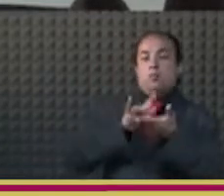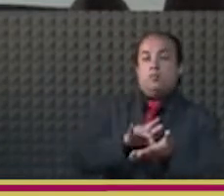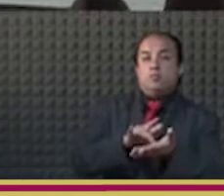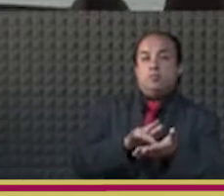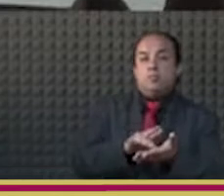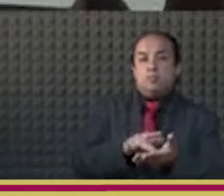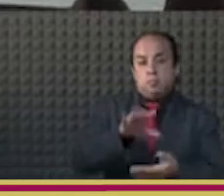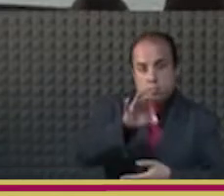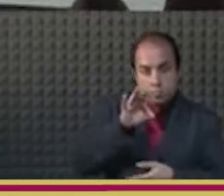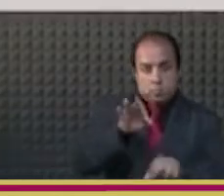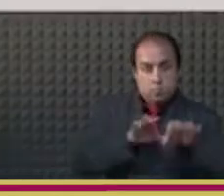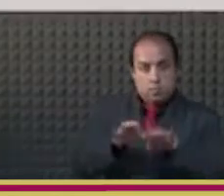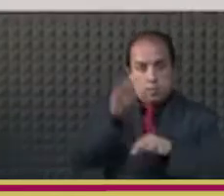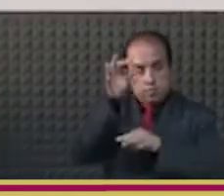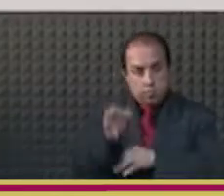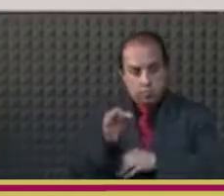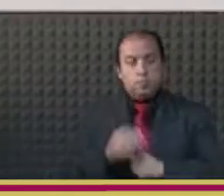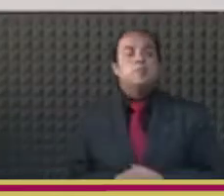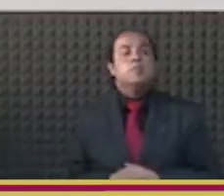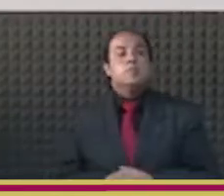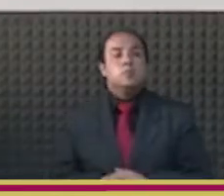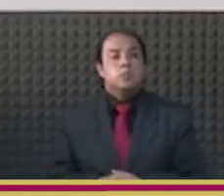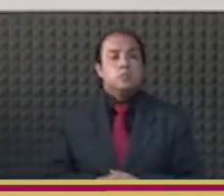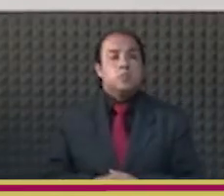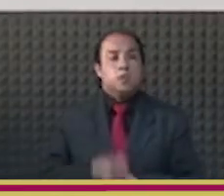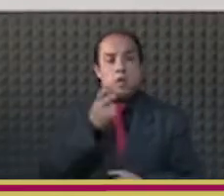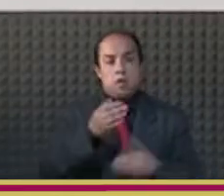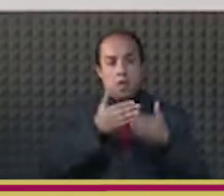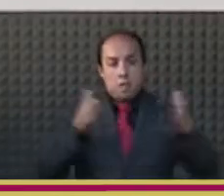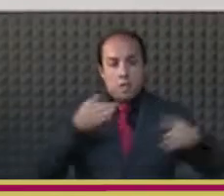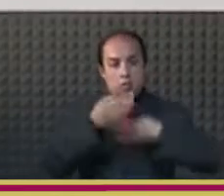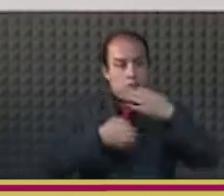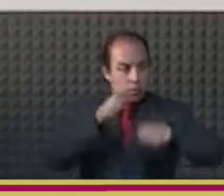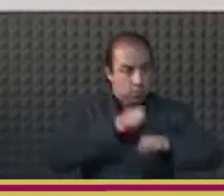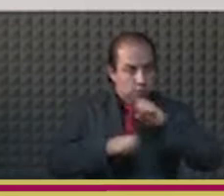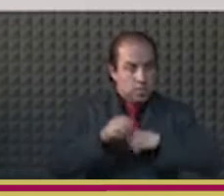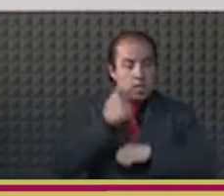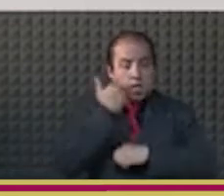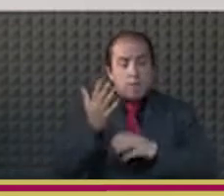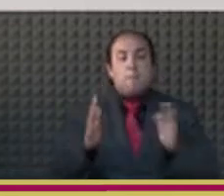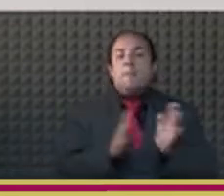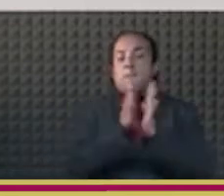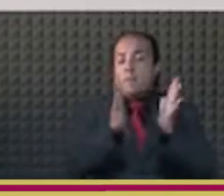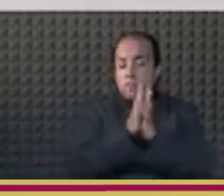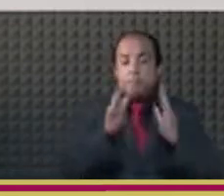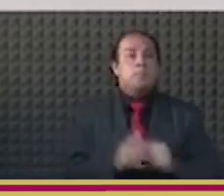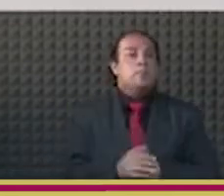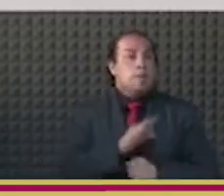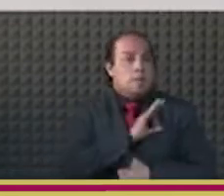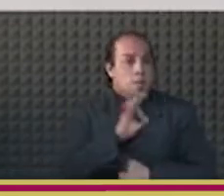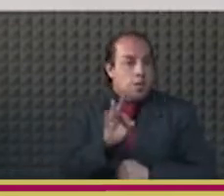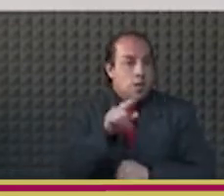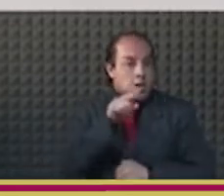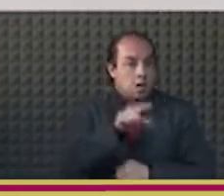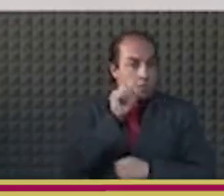encontrar un trabajo digno. De igual manera, pues esto se extiende para todas las empresas que estén deseadas en participar y poder desde